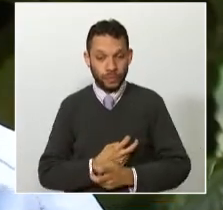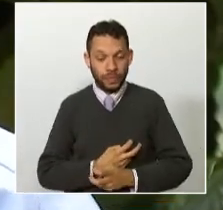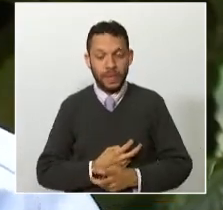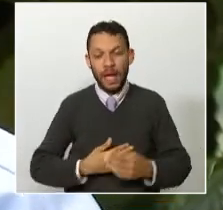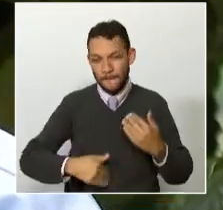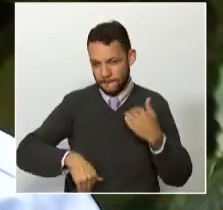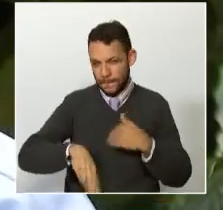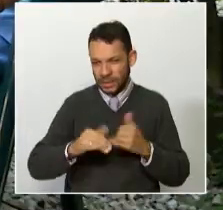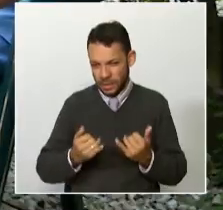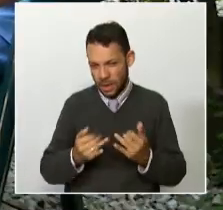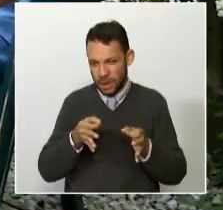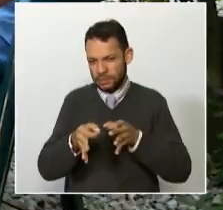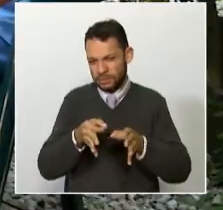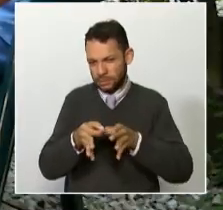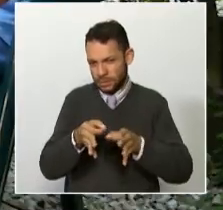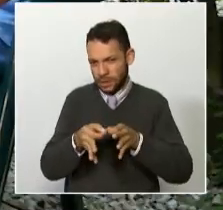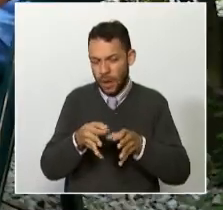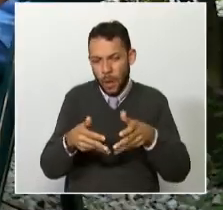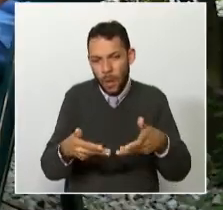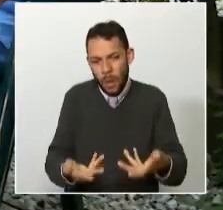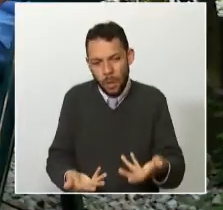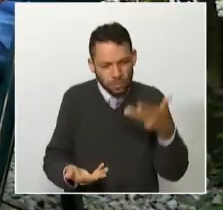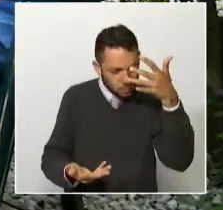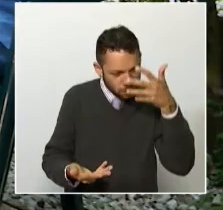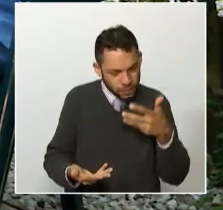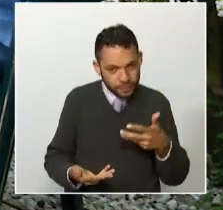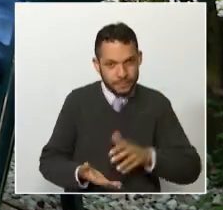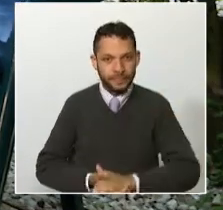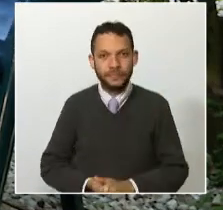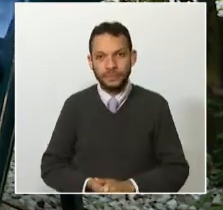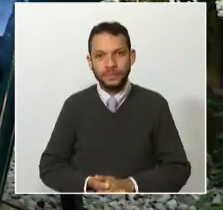Ya más adelante pues vamos a mirar cómo es que se correlacionan.